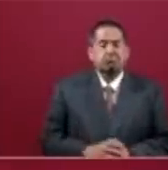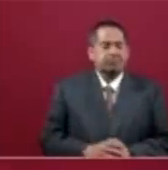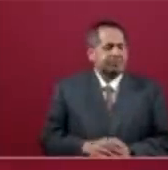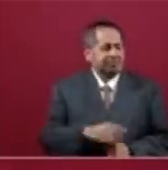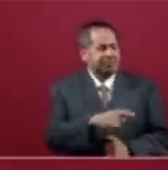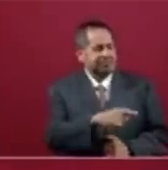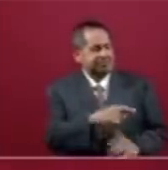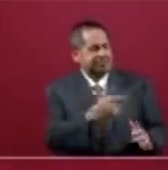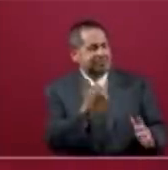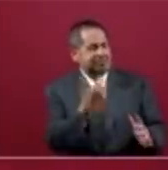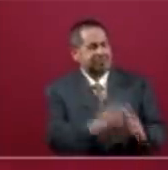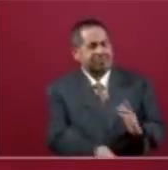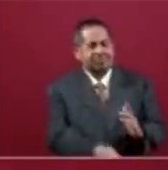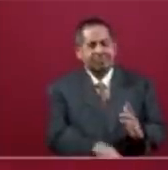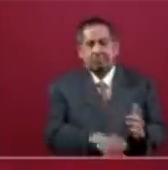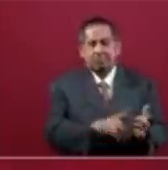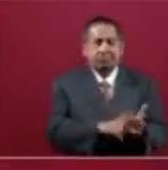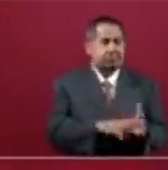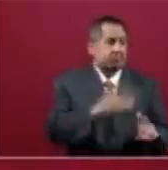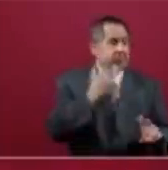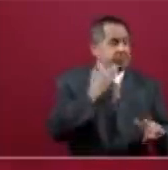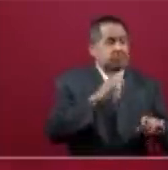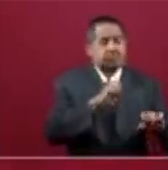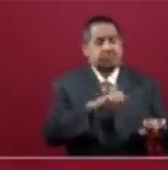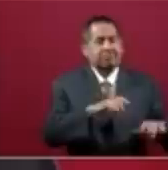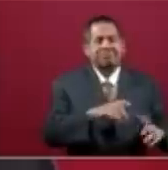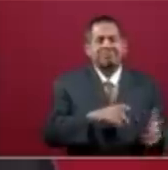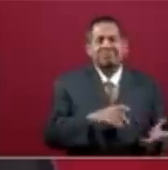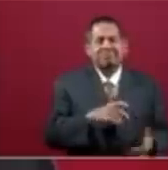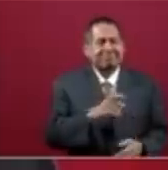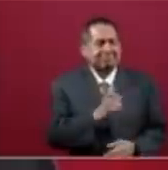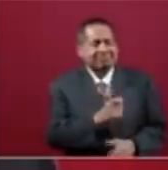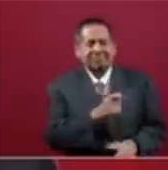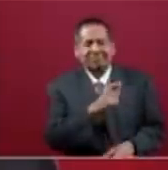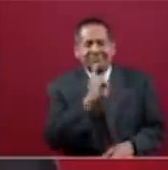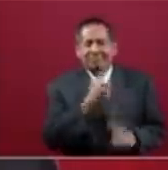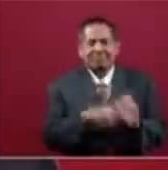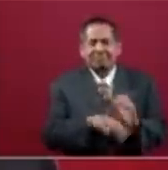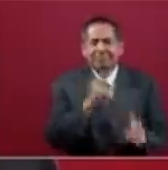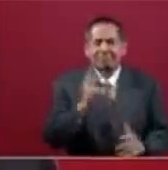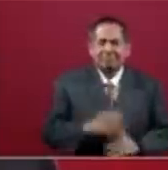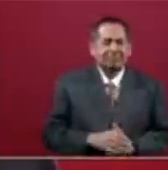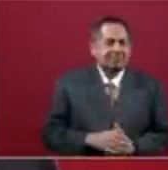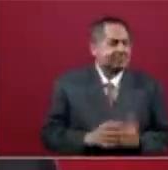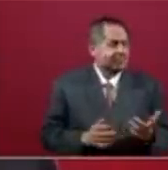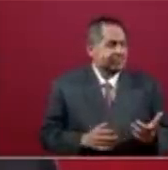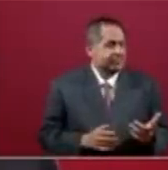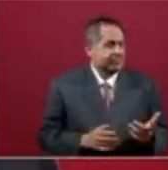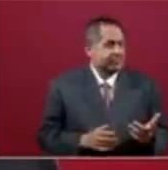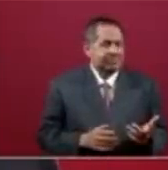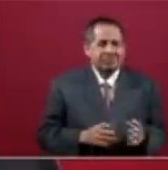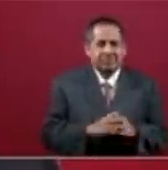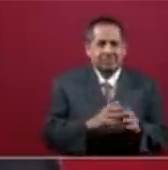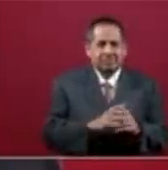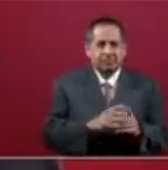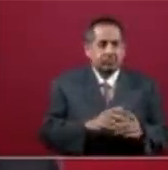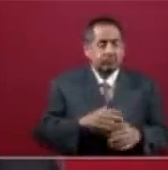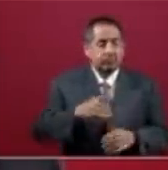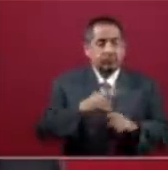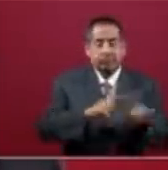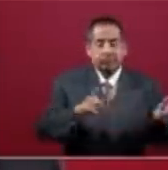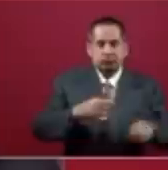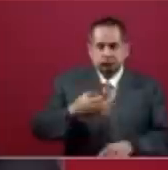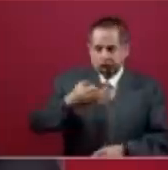barato en estos casos se compra con el dinero, la dignidad,